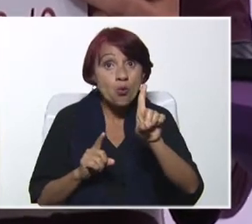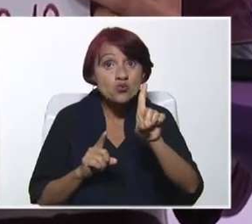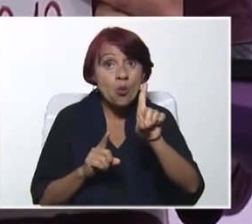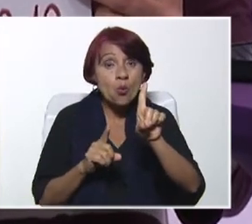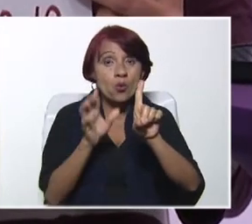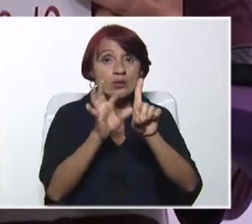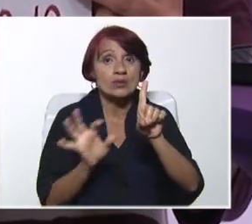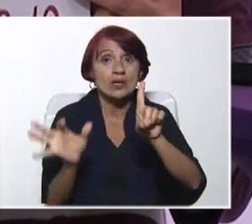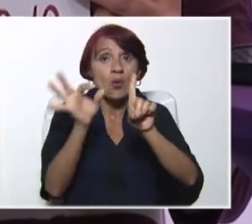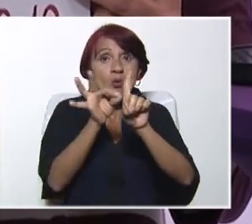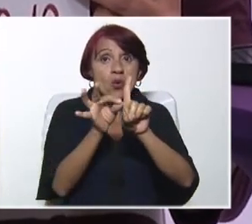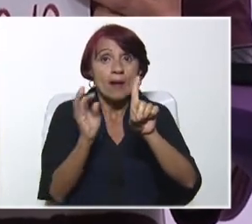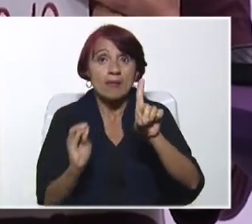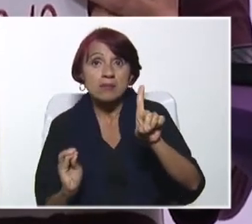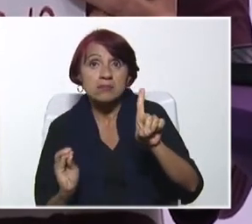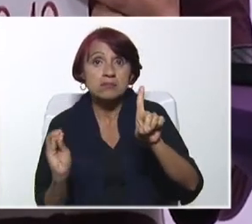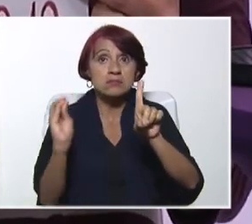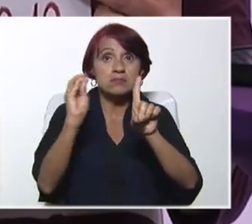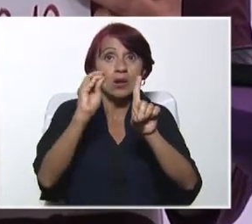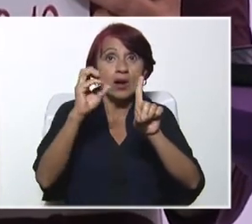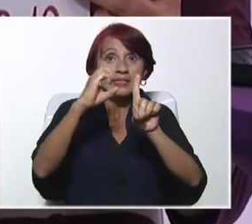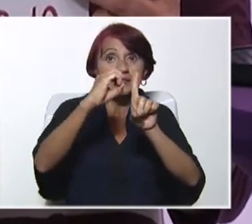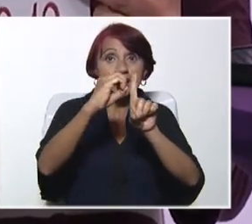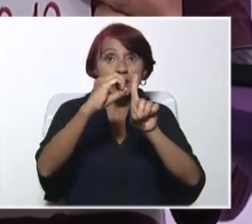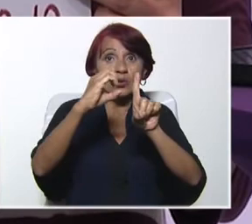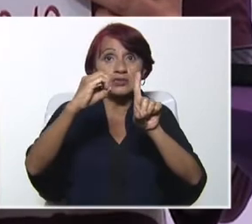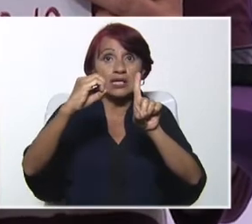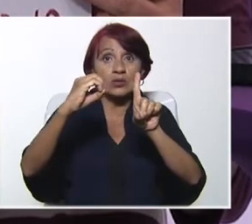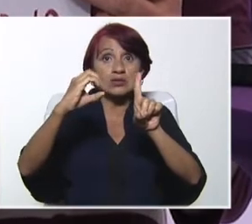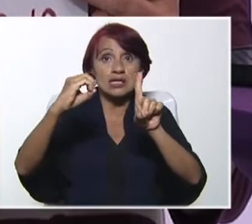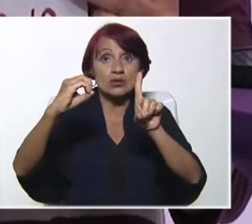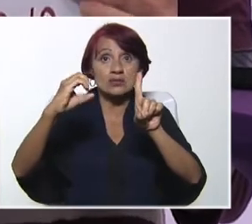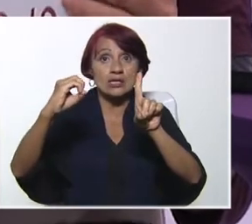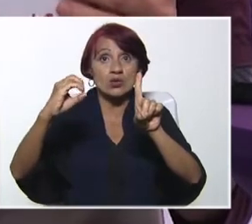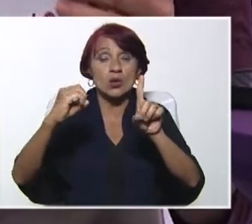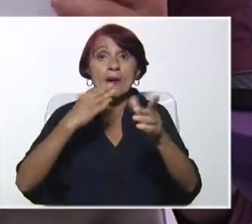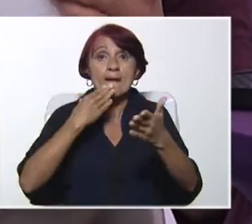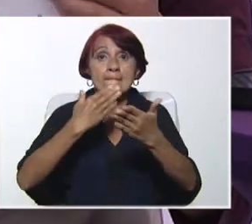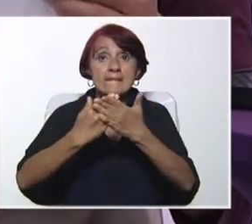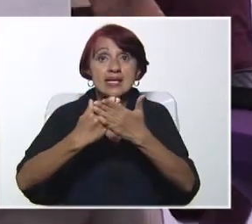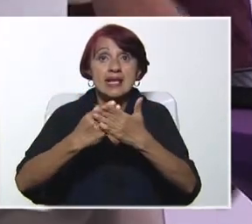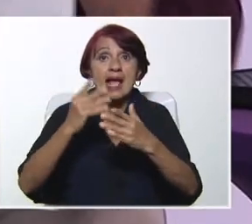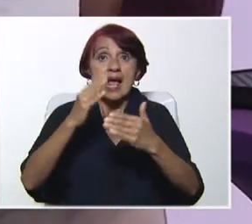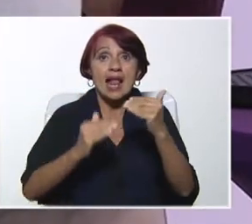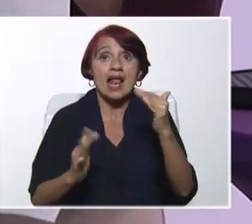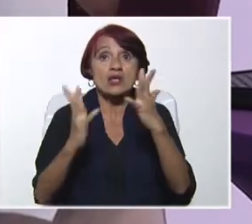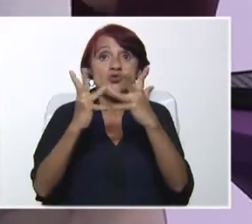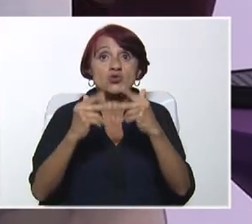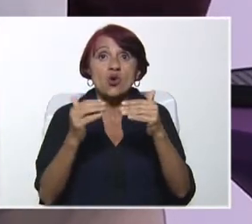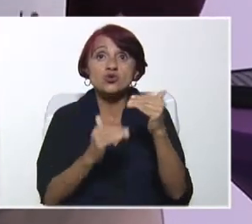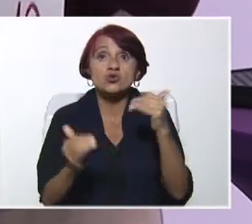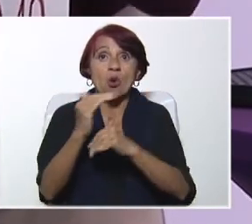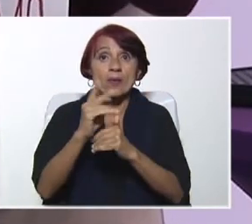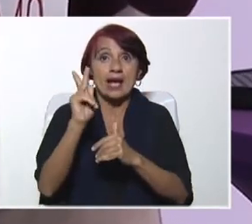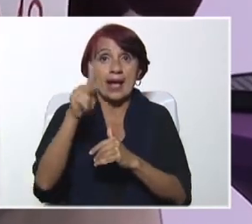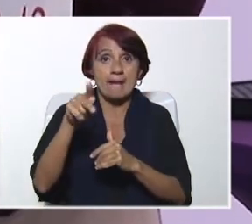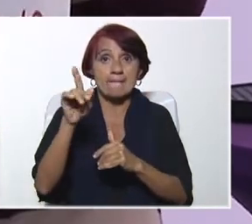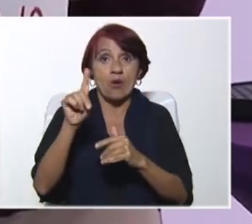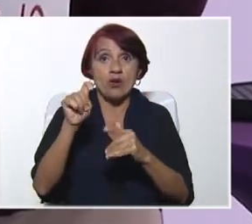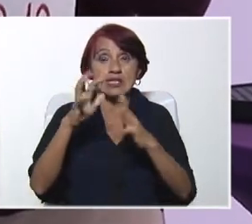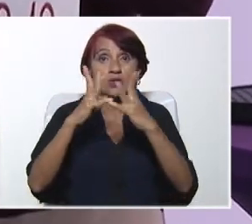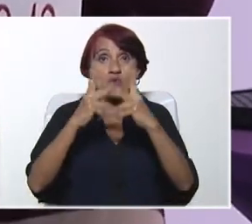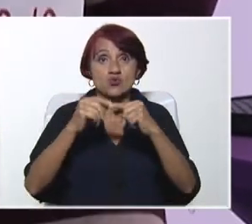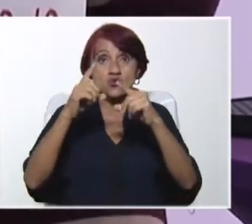unidad, y colocar tantos ceros como lo indique el exponente, como lo tenemos en la columna donde dice